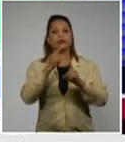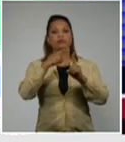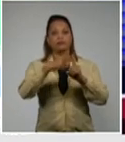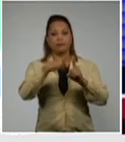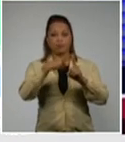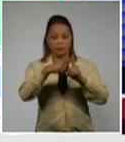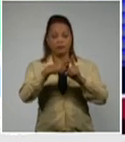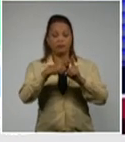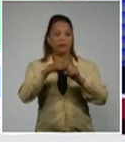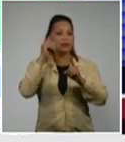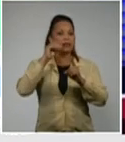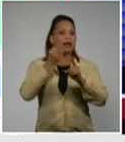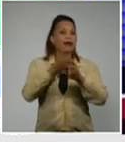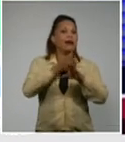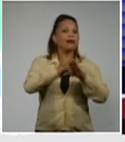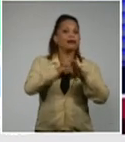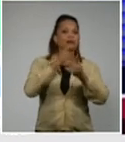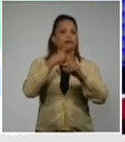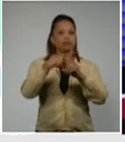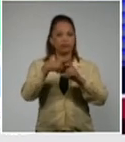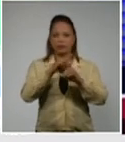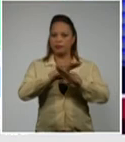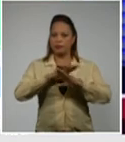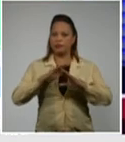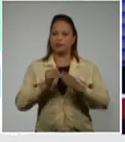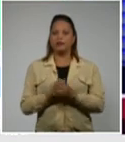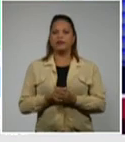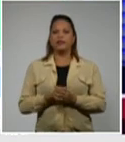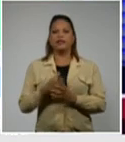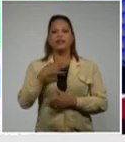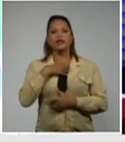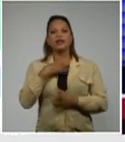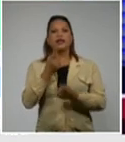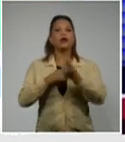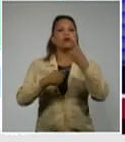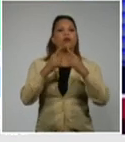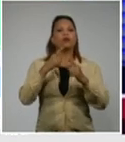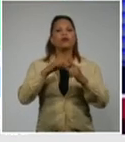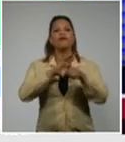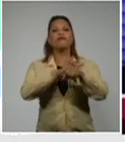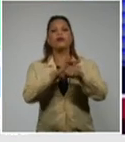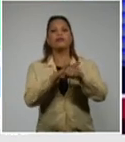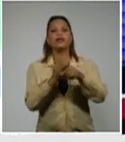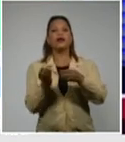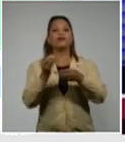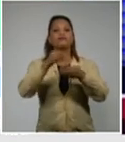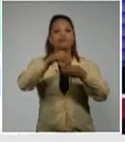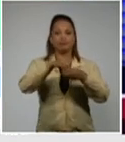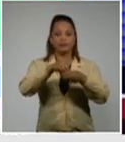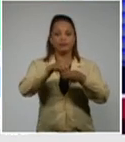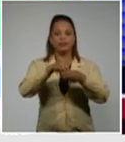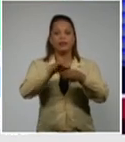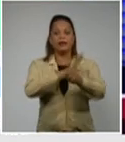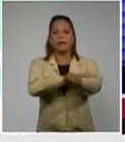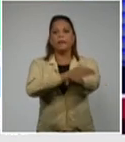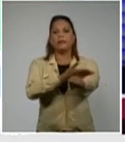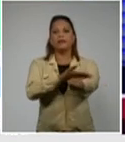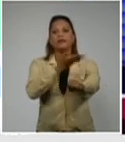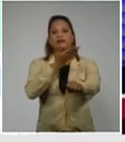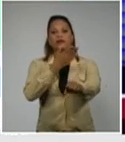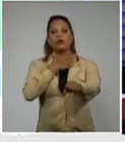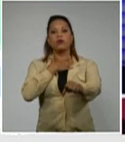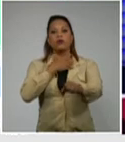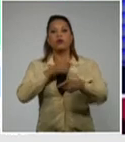había diagnosticado, que padecía algunas comorbilidades, una hipertensión arterial, una